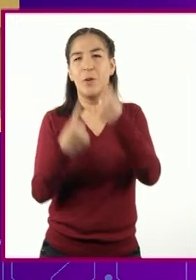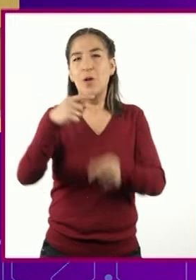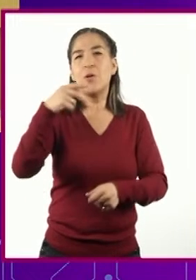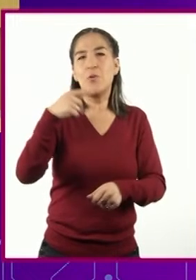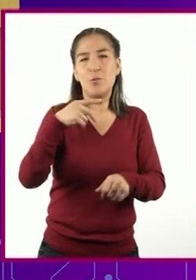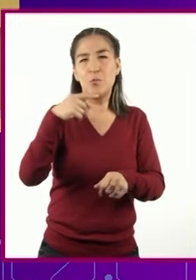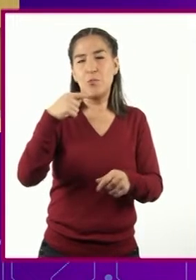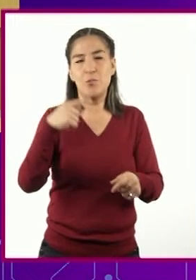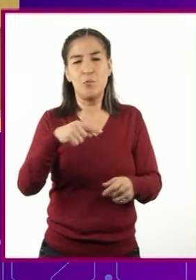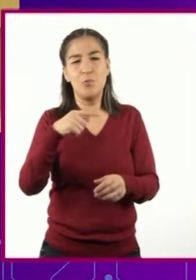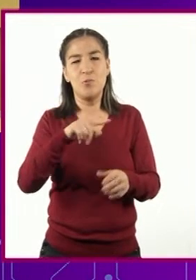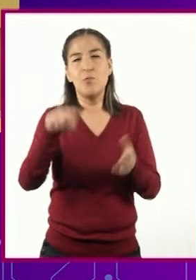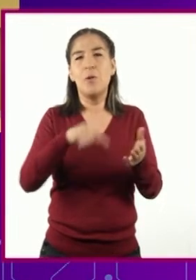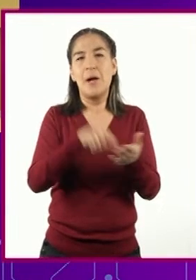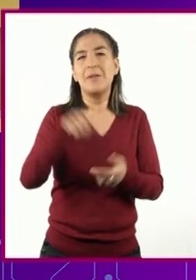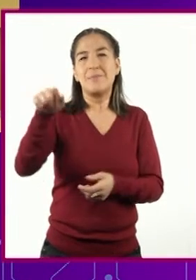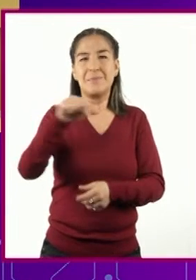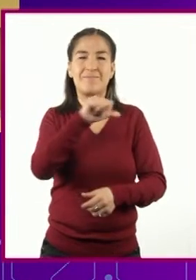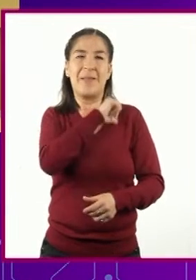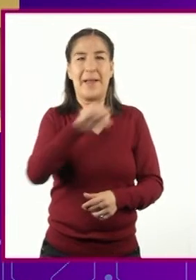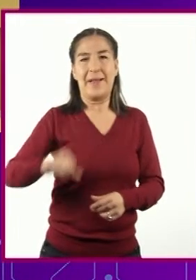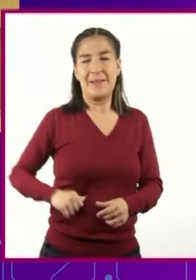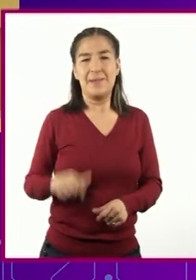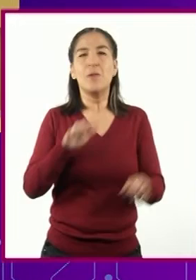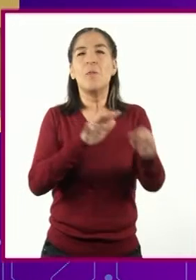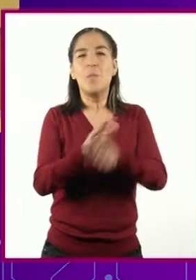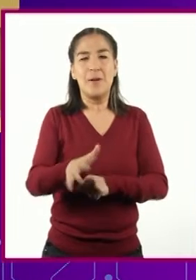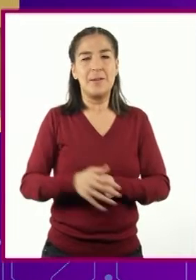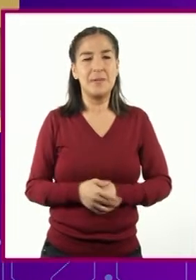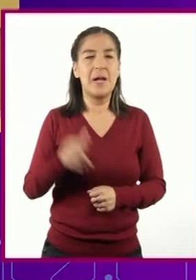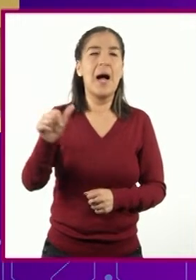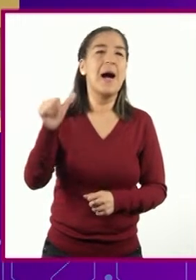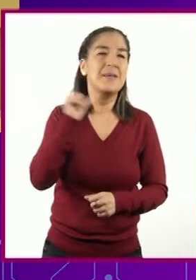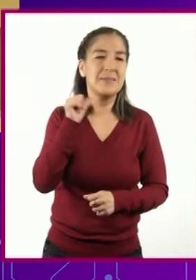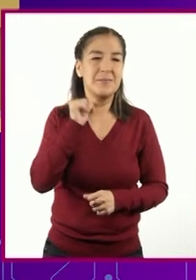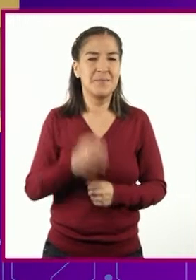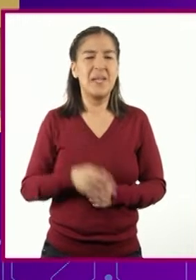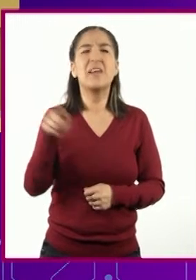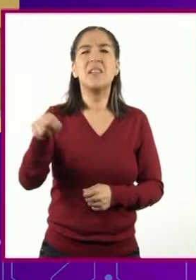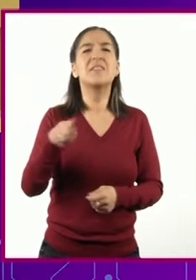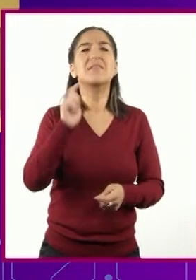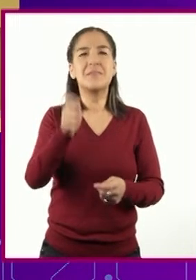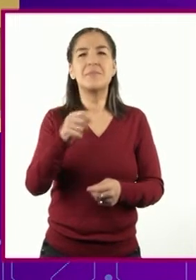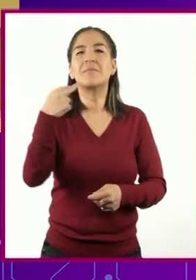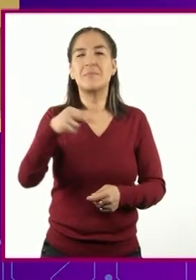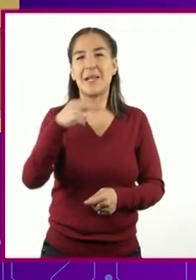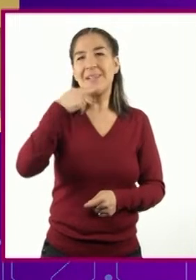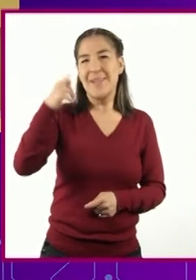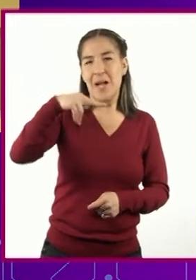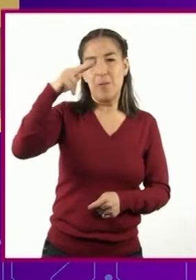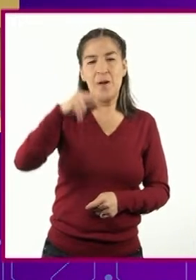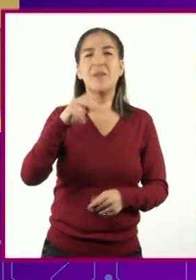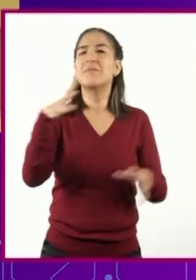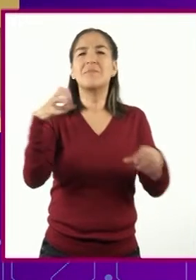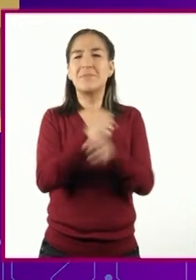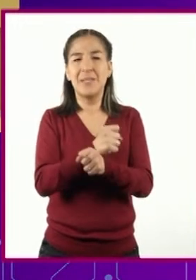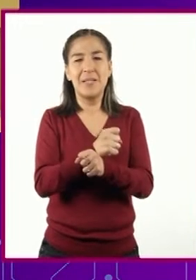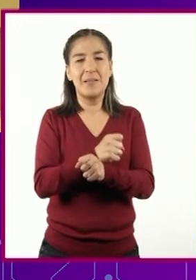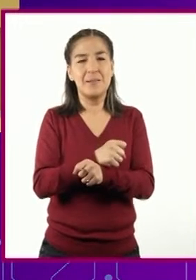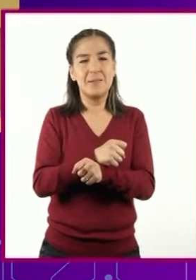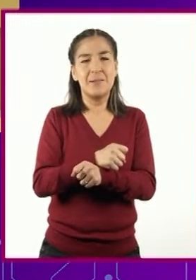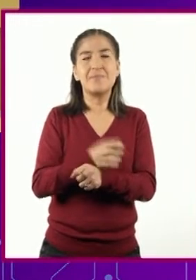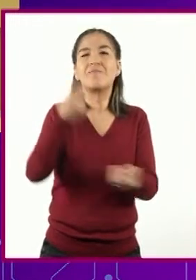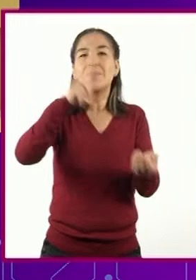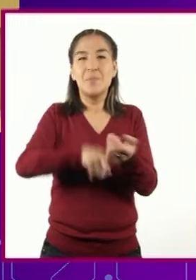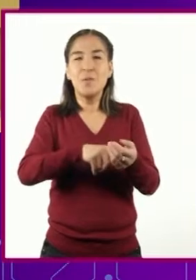el de algunas alcaldías en la Ciudad de México, como Azcapotzalco, que proviene del náhuatl y significa en